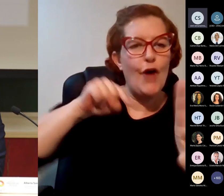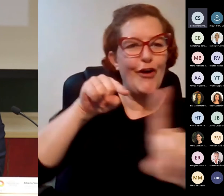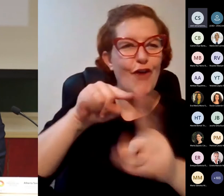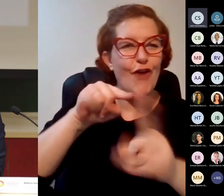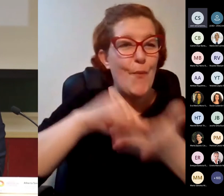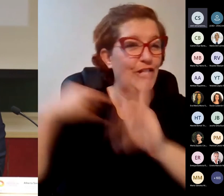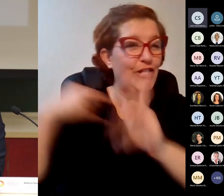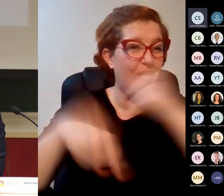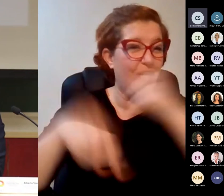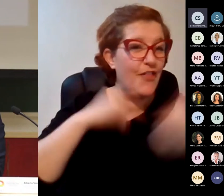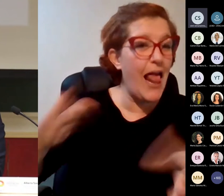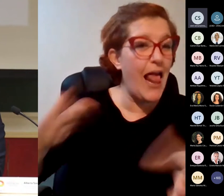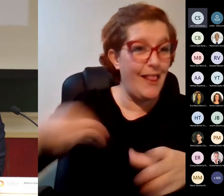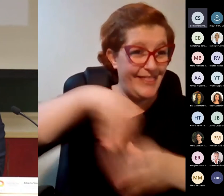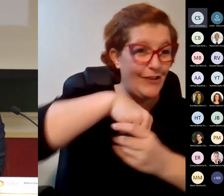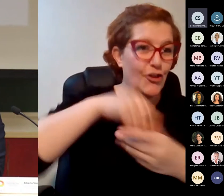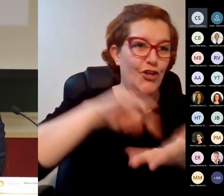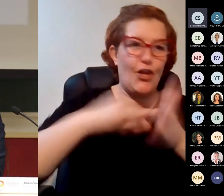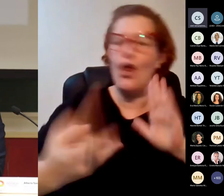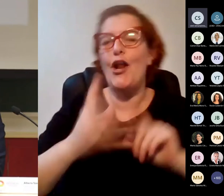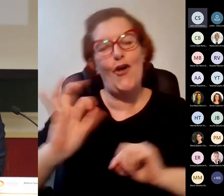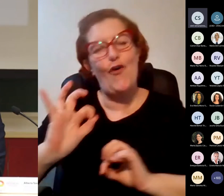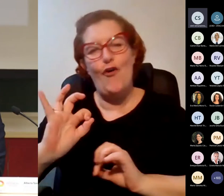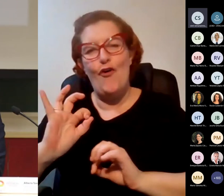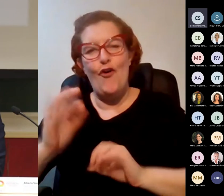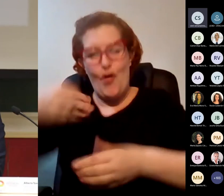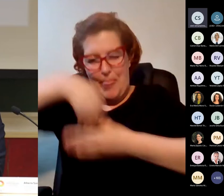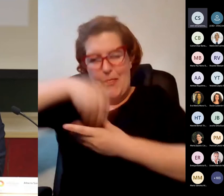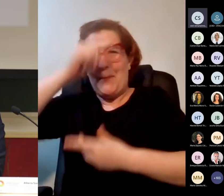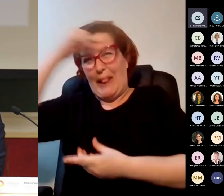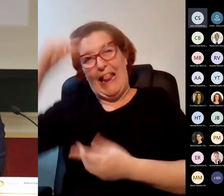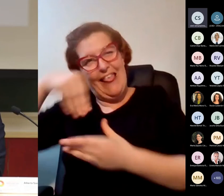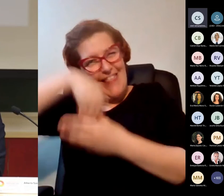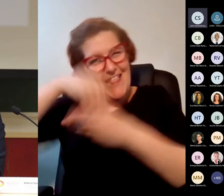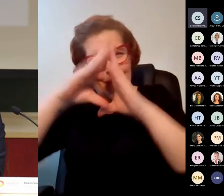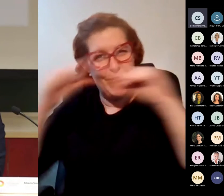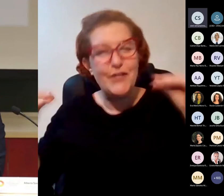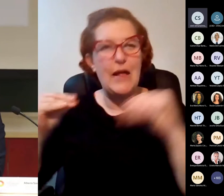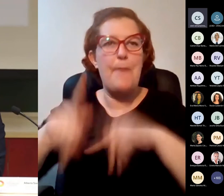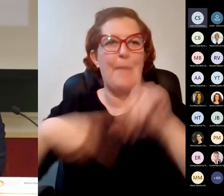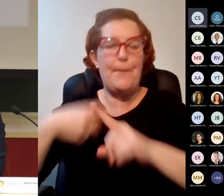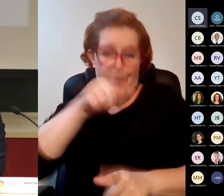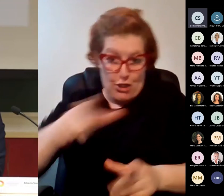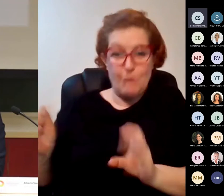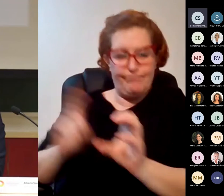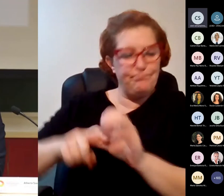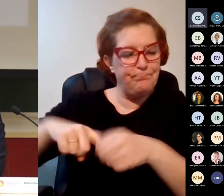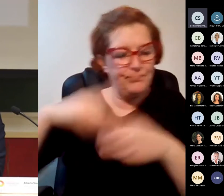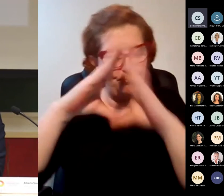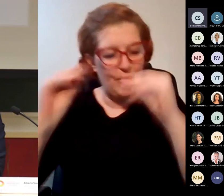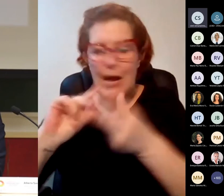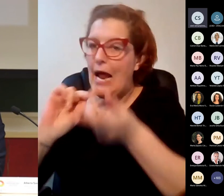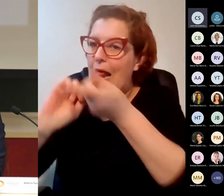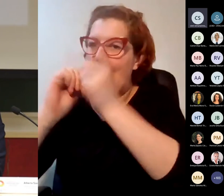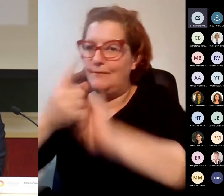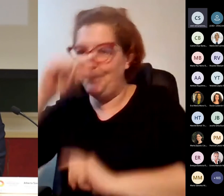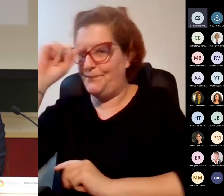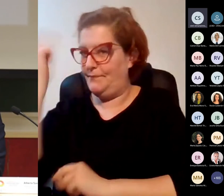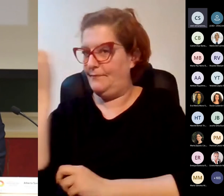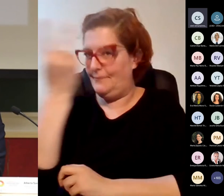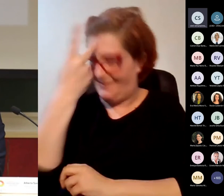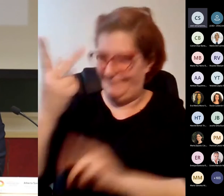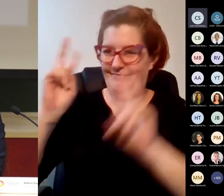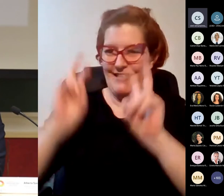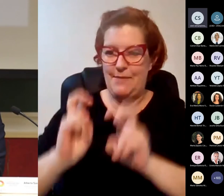tecnología sino los cambios de la cultura interna de la universidad y sobre todo de las personas que la forman y para ello es necesario apostar de forma decidida